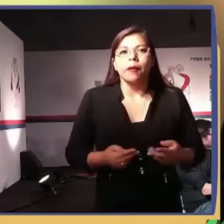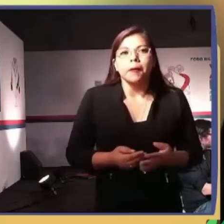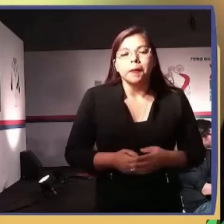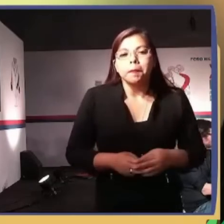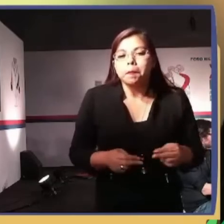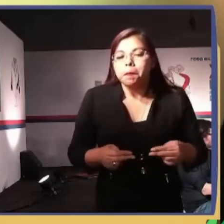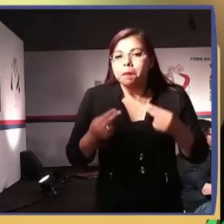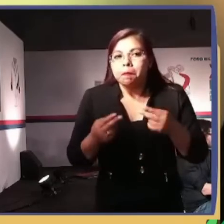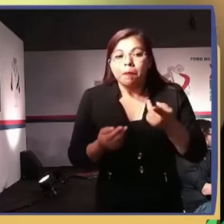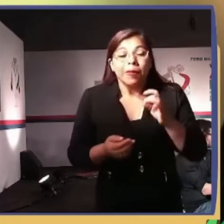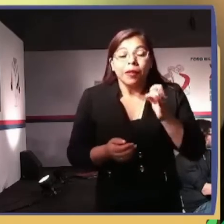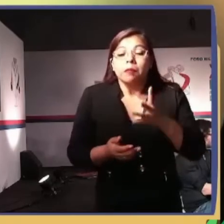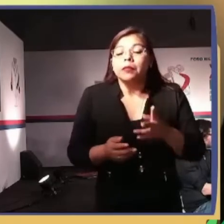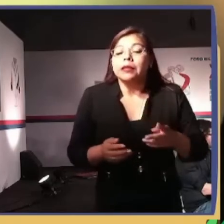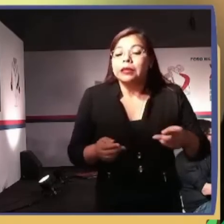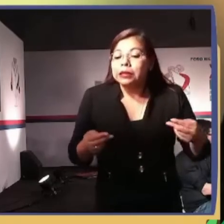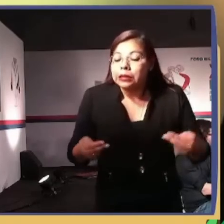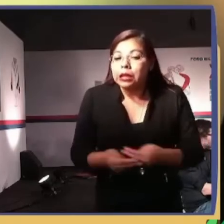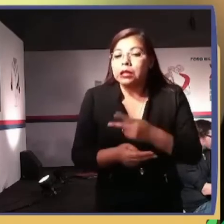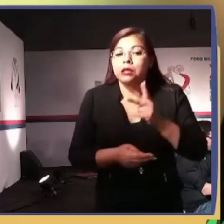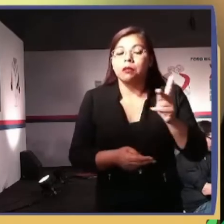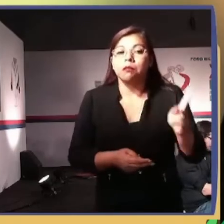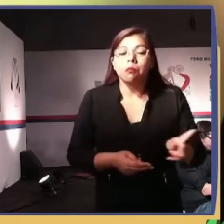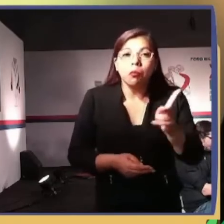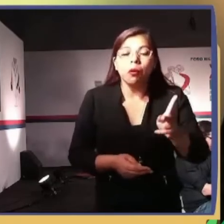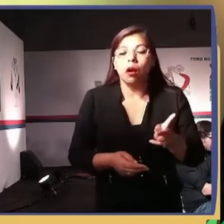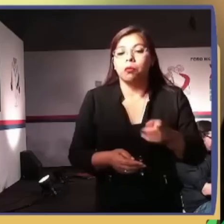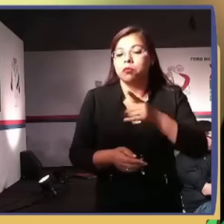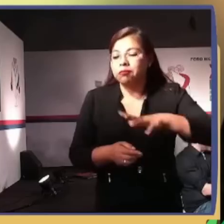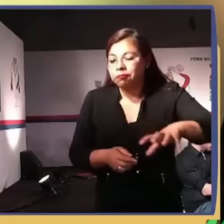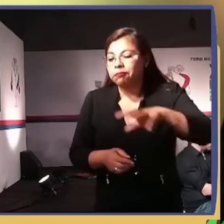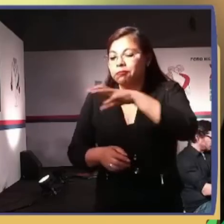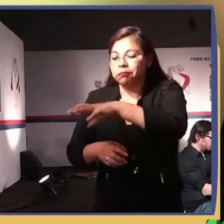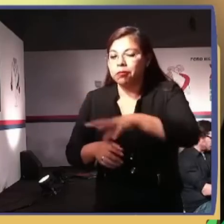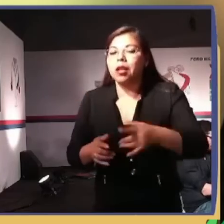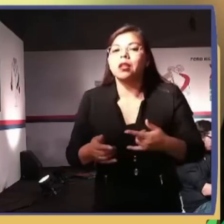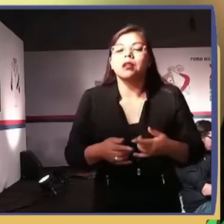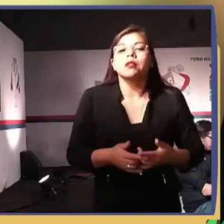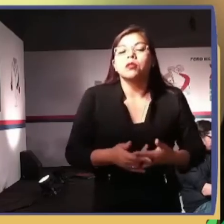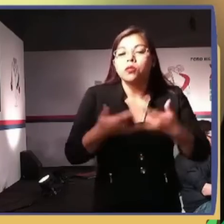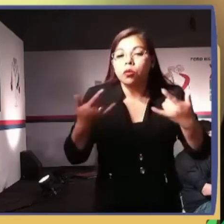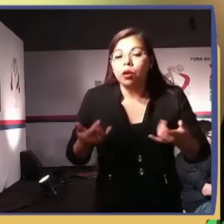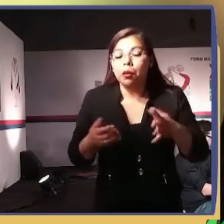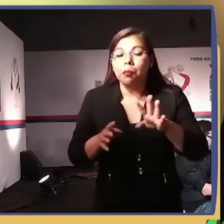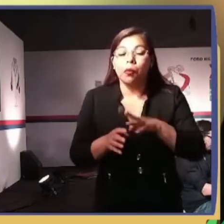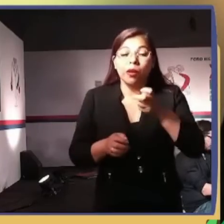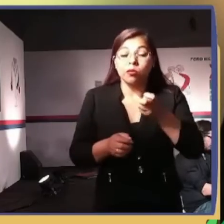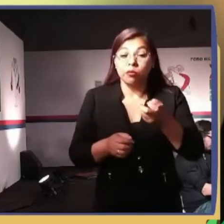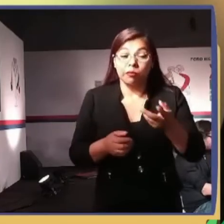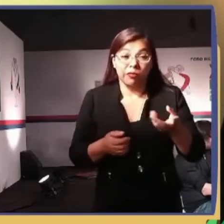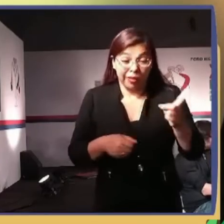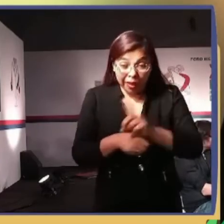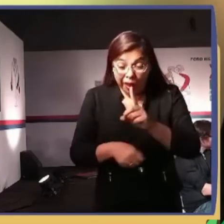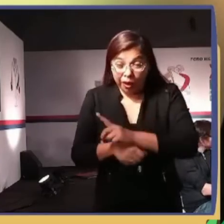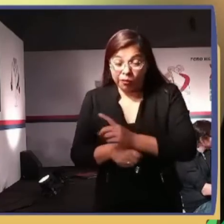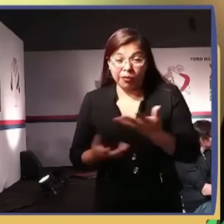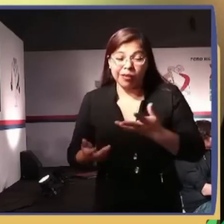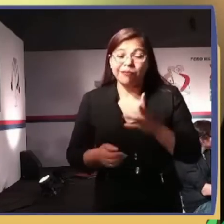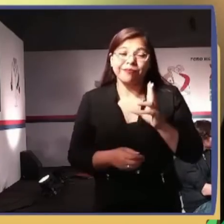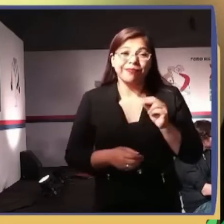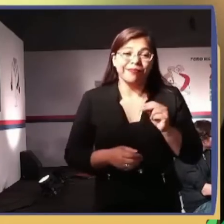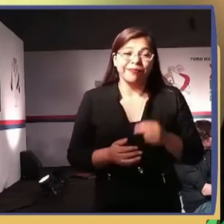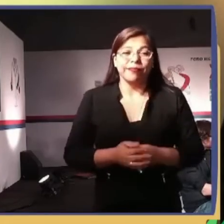de los pueblos, del barro, de la historia. Por eso no se reemplazan todos los días. Es una... Lo voy a decir, lo digo